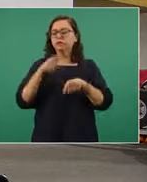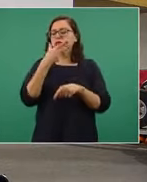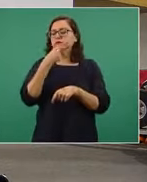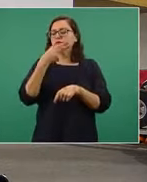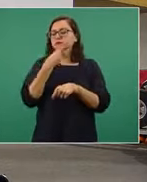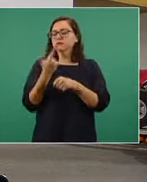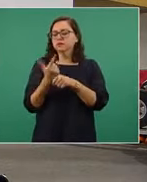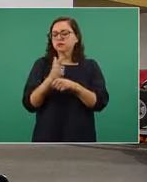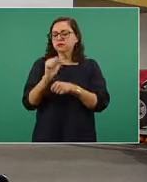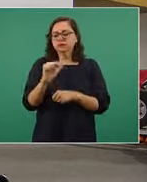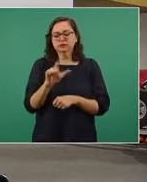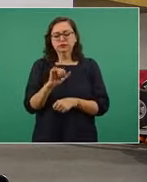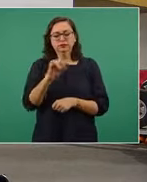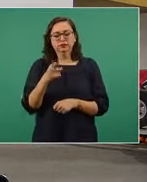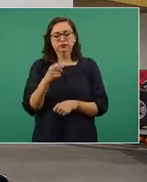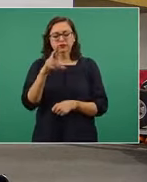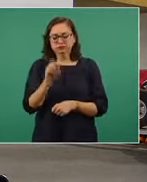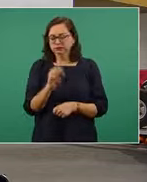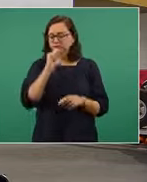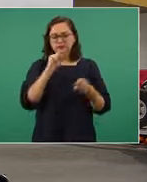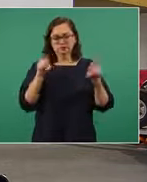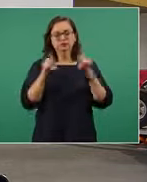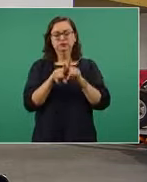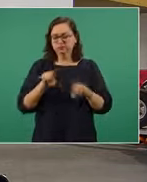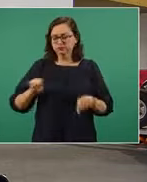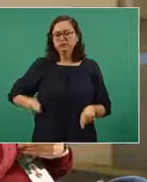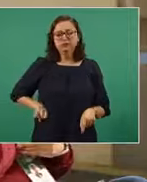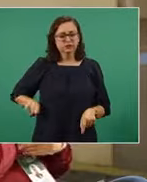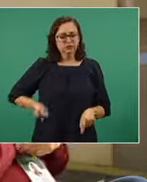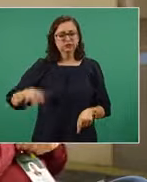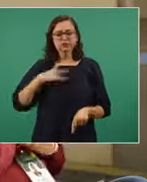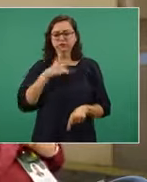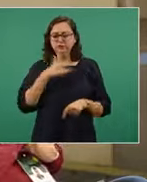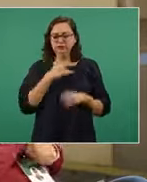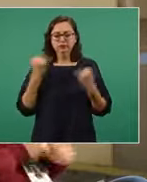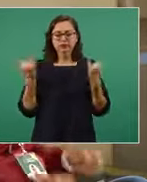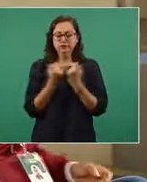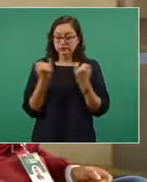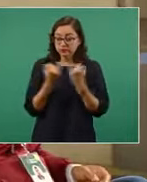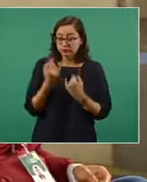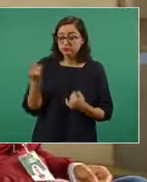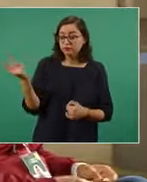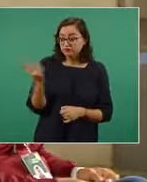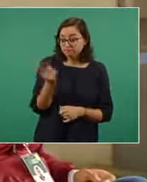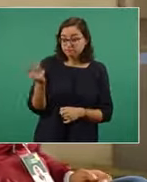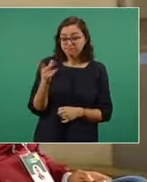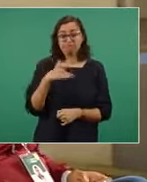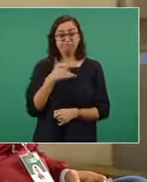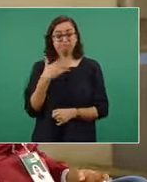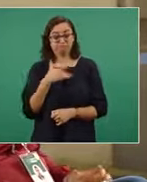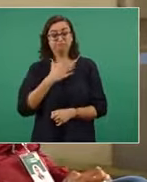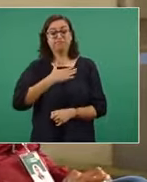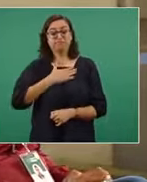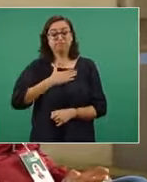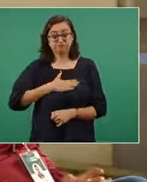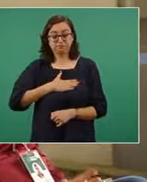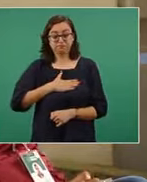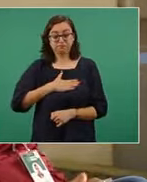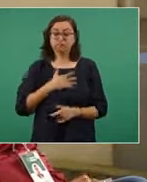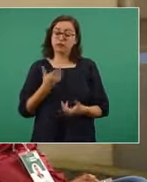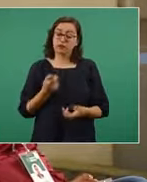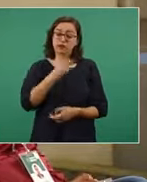subsecretario de Derechos Humanos, comparte la misma sensibilidad. Y si ellos lo consideran justo y legal, que se cumpla lo